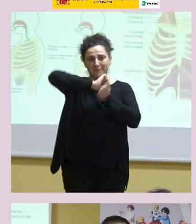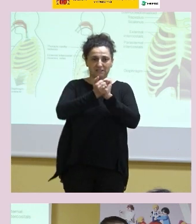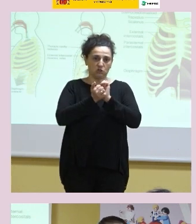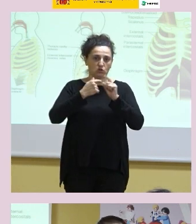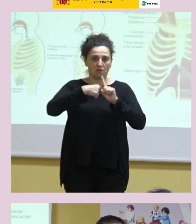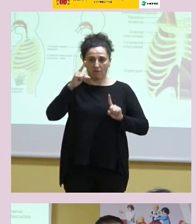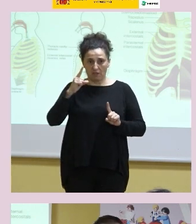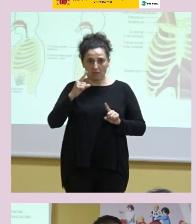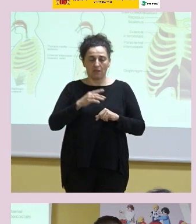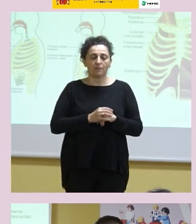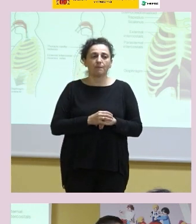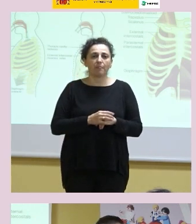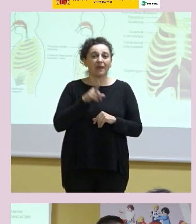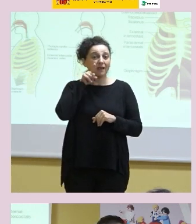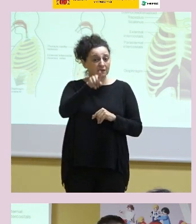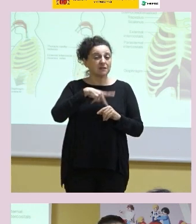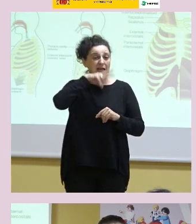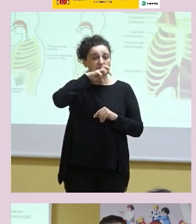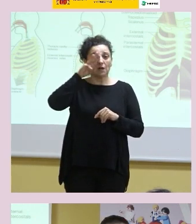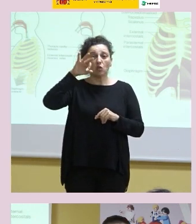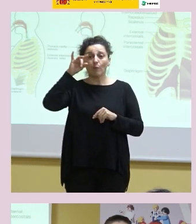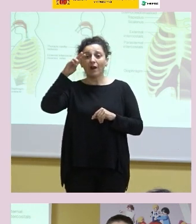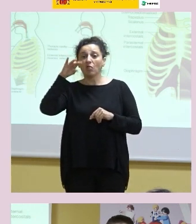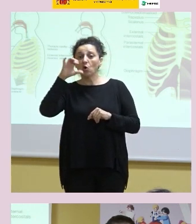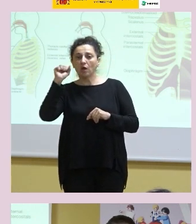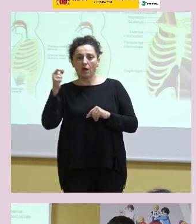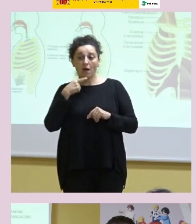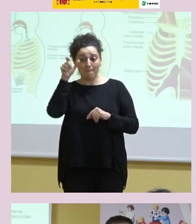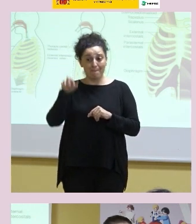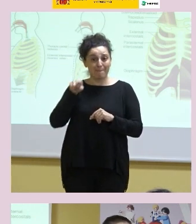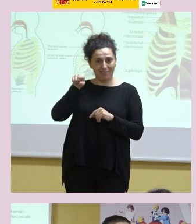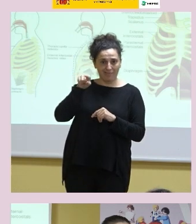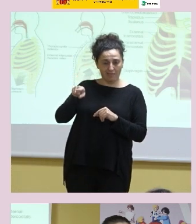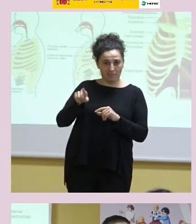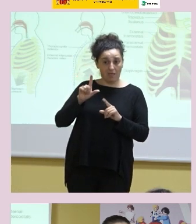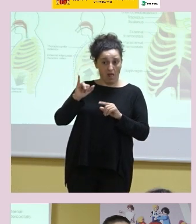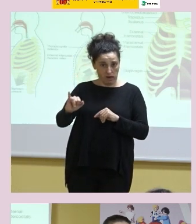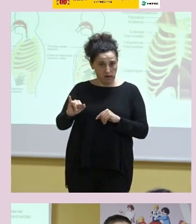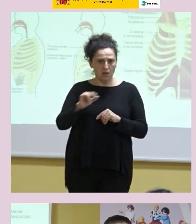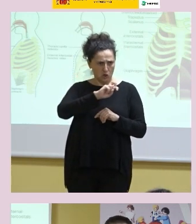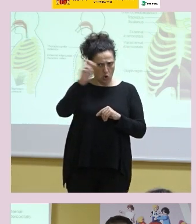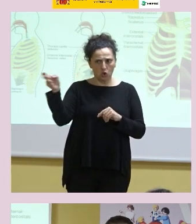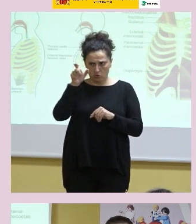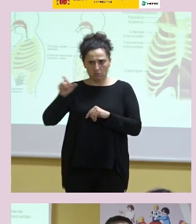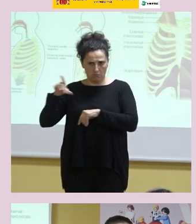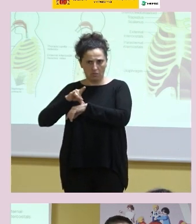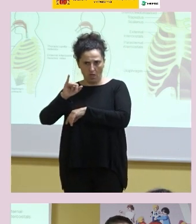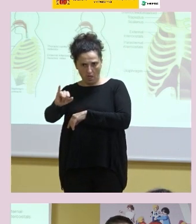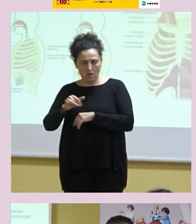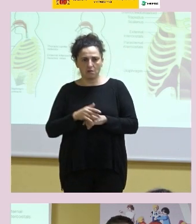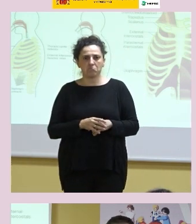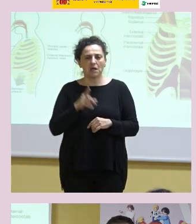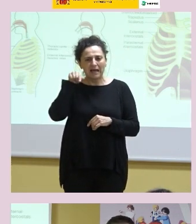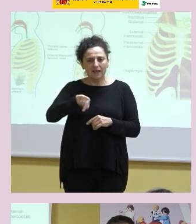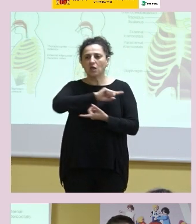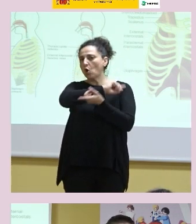Esta respiración paradójica que os comentaba antes, que aparecía en este paciente y en muchos otros pacientes, ocurre lo contrario. Cuando